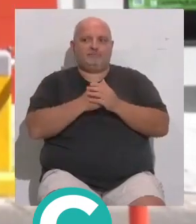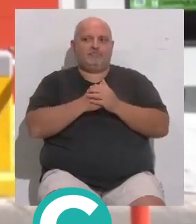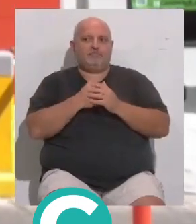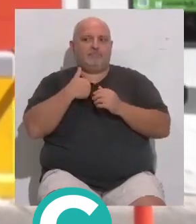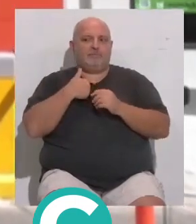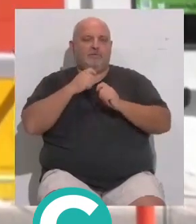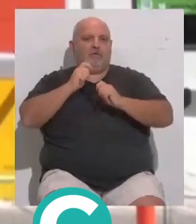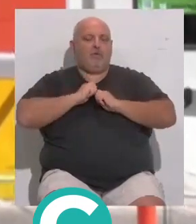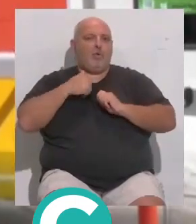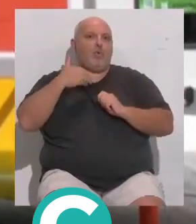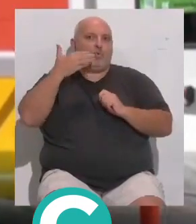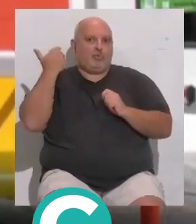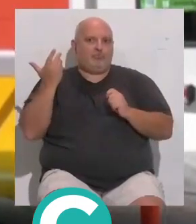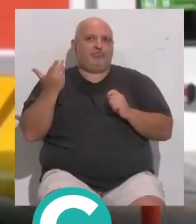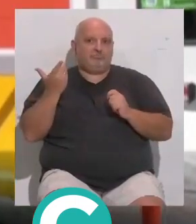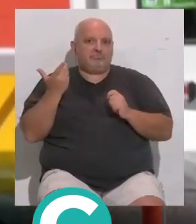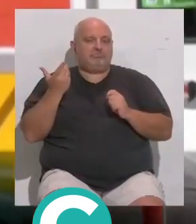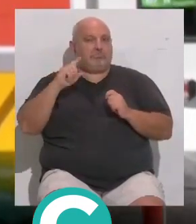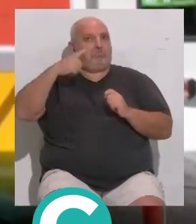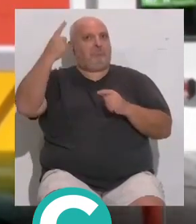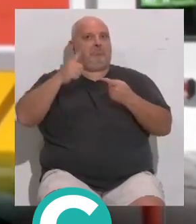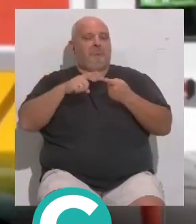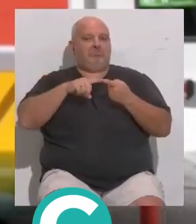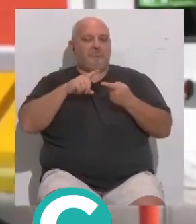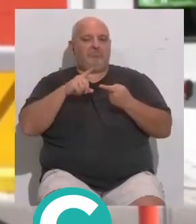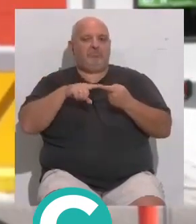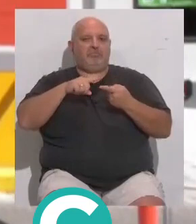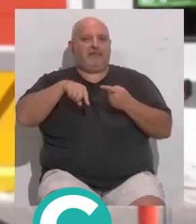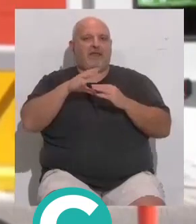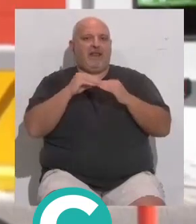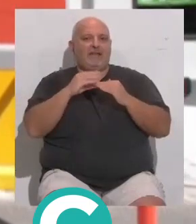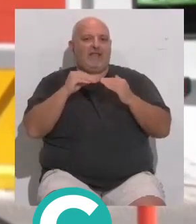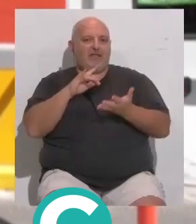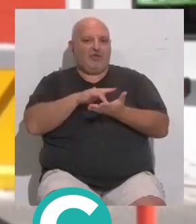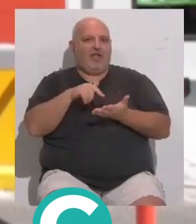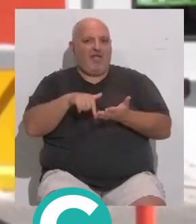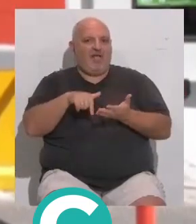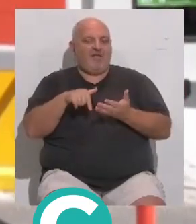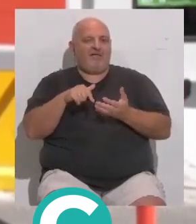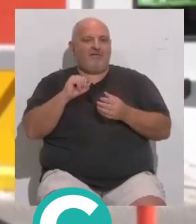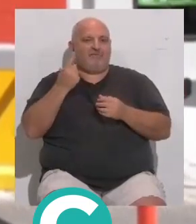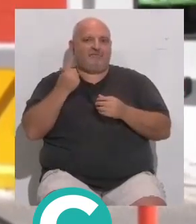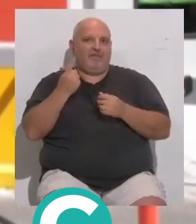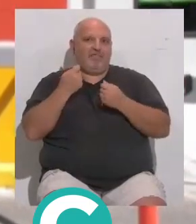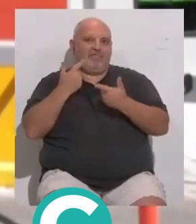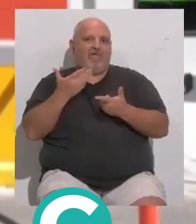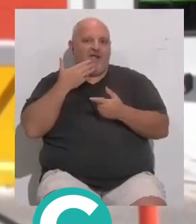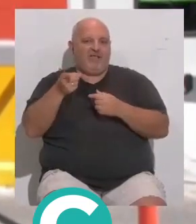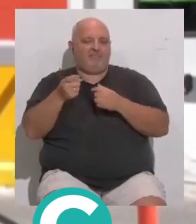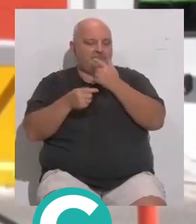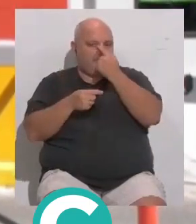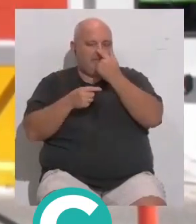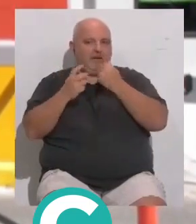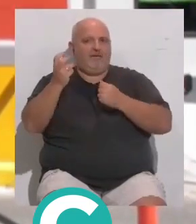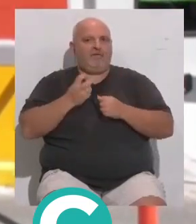nosotros ha sido un orgullo, ¿no? Ser los primeros y para nuestros clientes, que al final pues se lo debemos a ellos todos, ¿no? Y